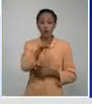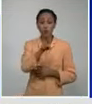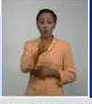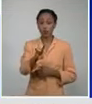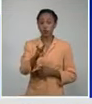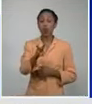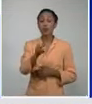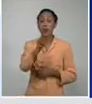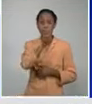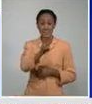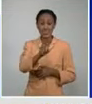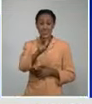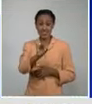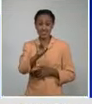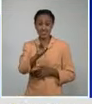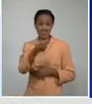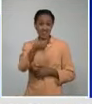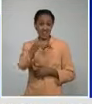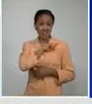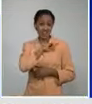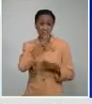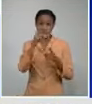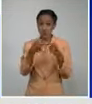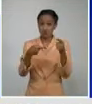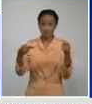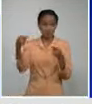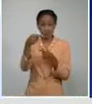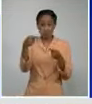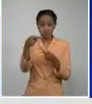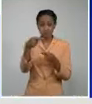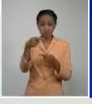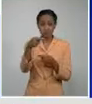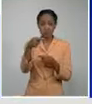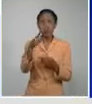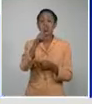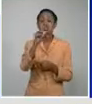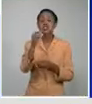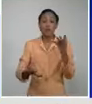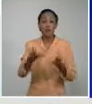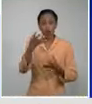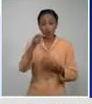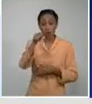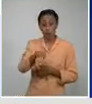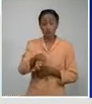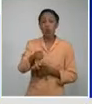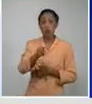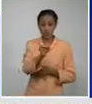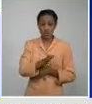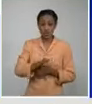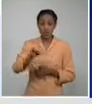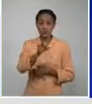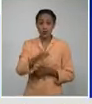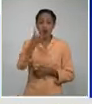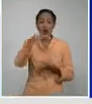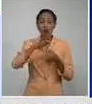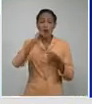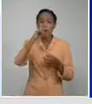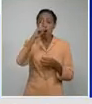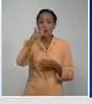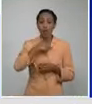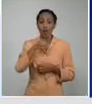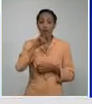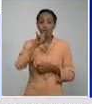ayer, el mayor número en Cienfuegos y Aguada de Pasajeros, 9 en cada uno,